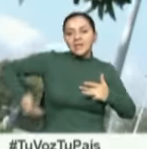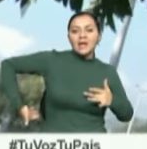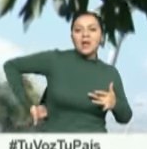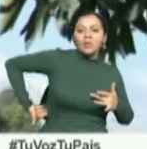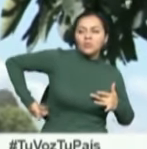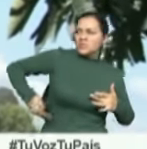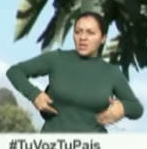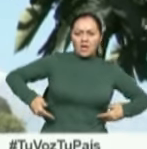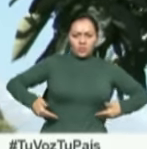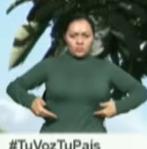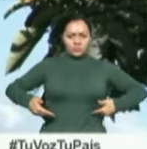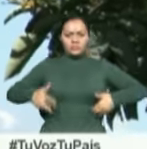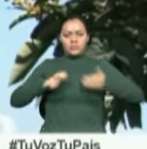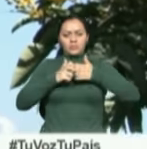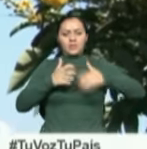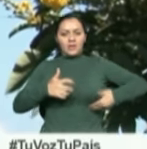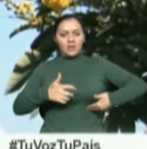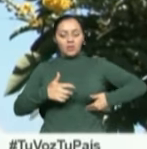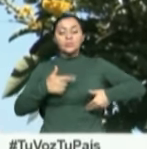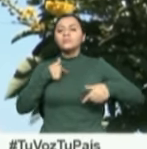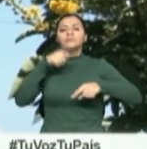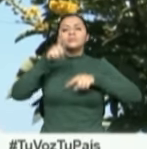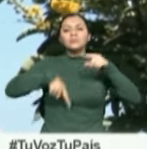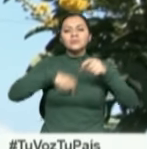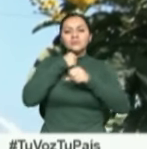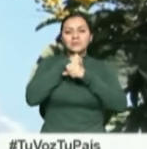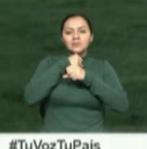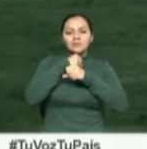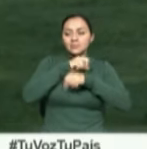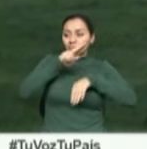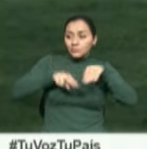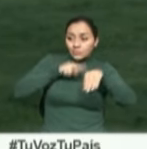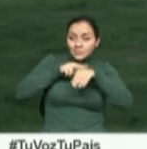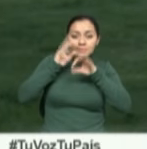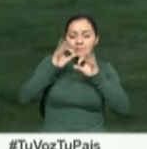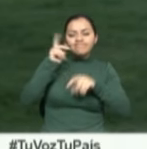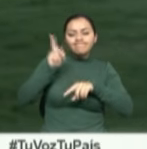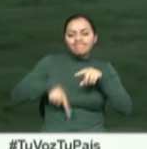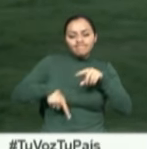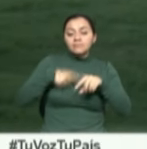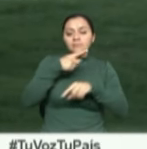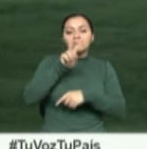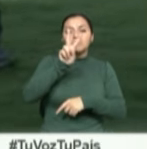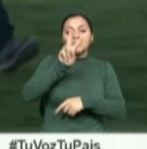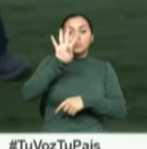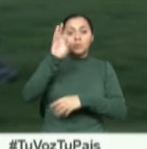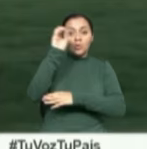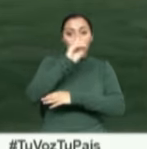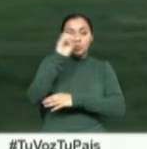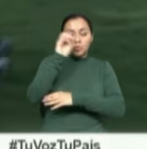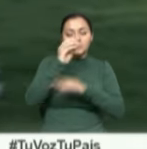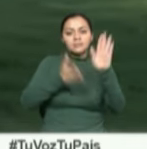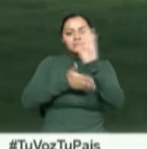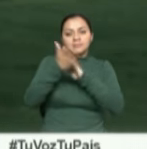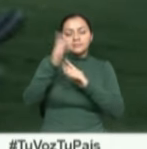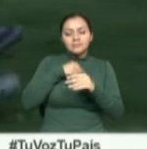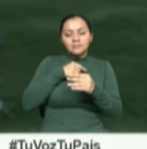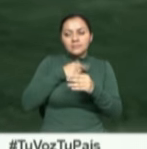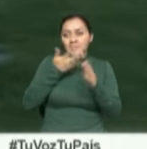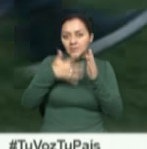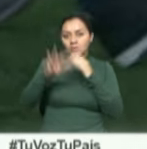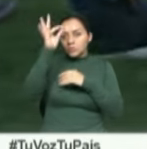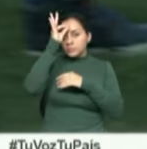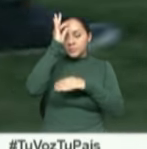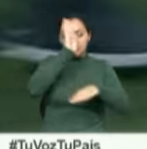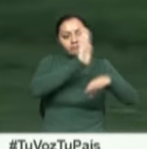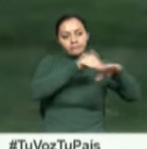que por un tiempo le impidió realizar sus actividades con normalidad. Sin embargo, el 24 de octubre fue sometido a un trasplante de riñón en